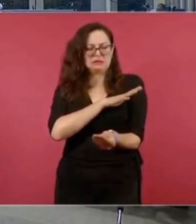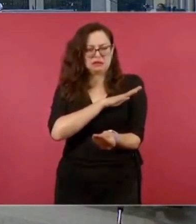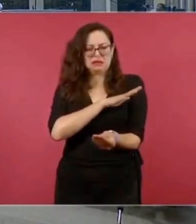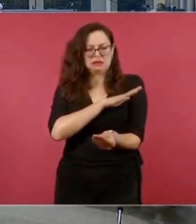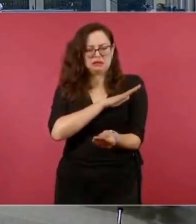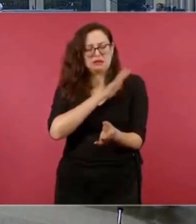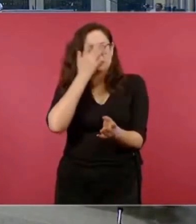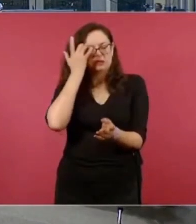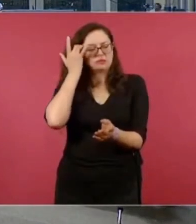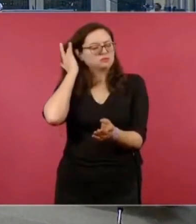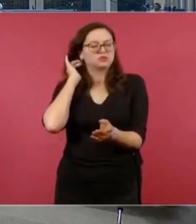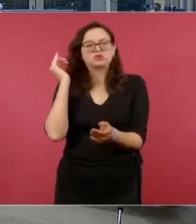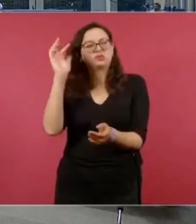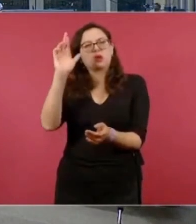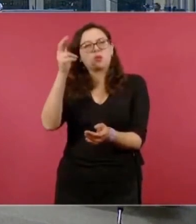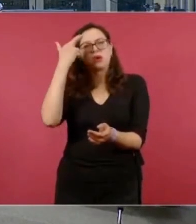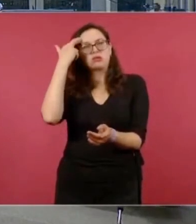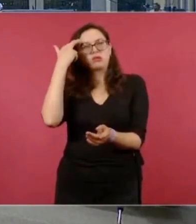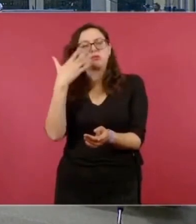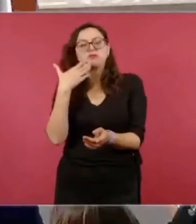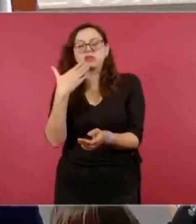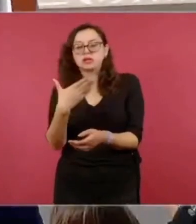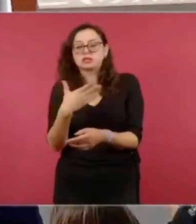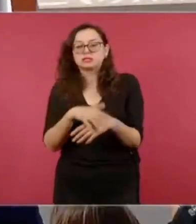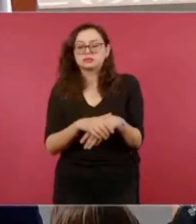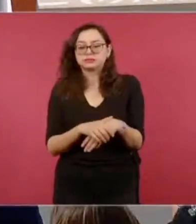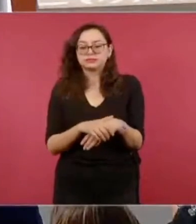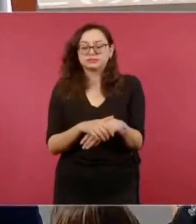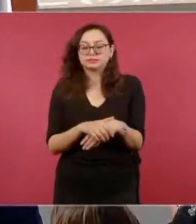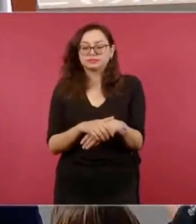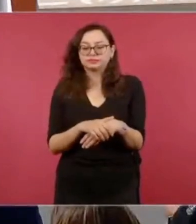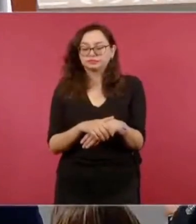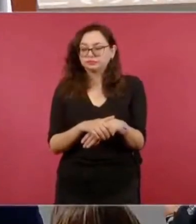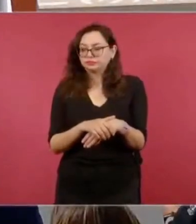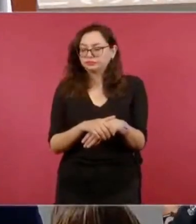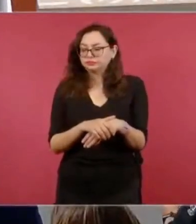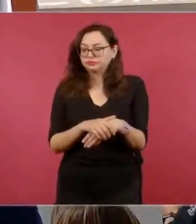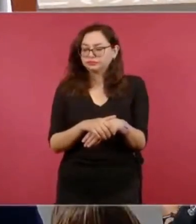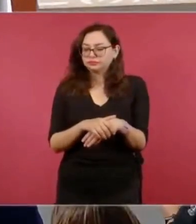a ver si es él, creo.